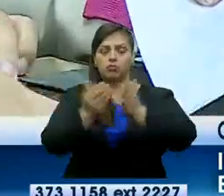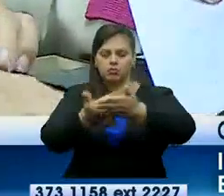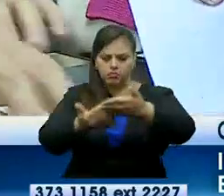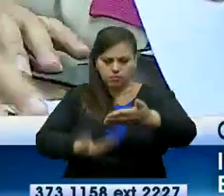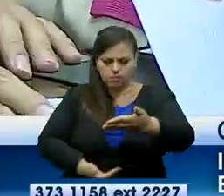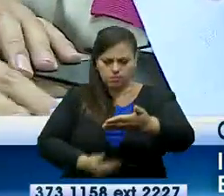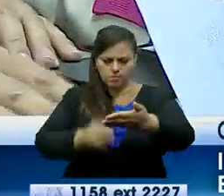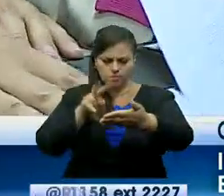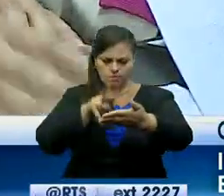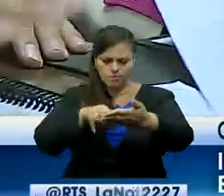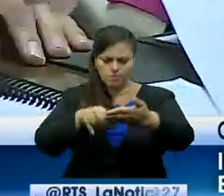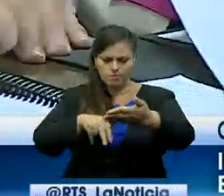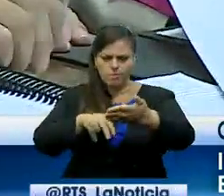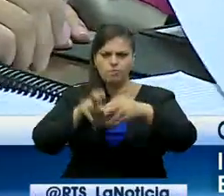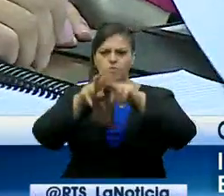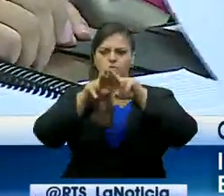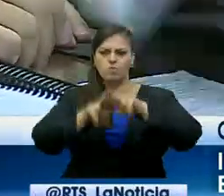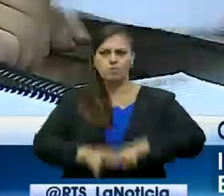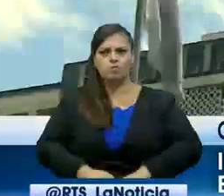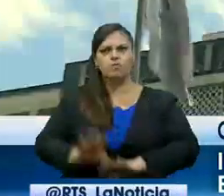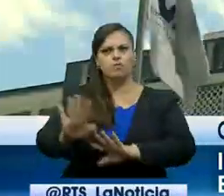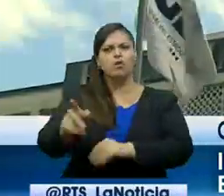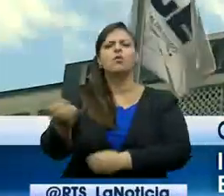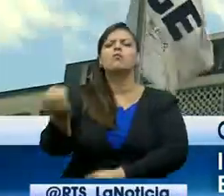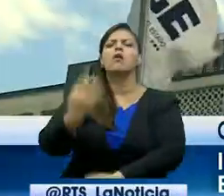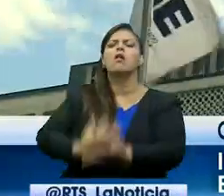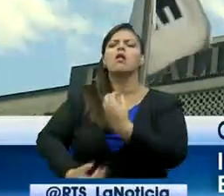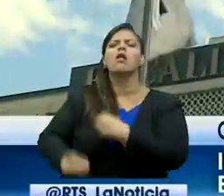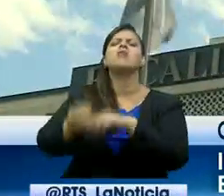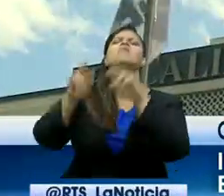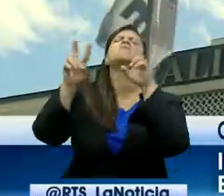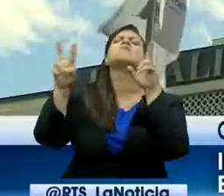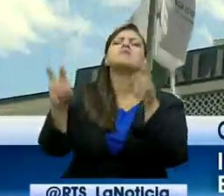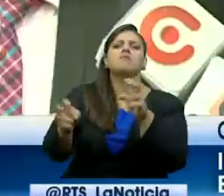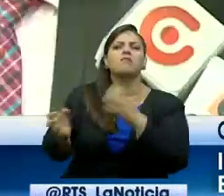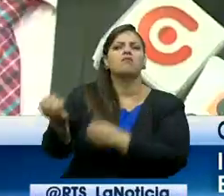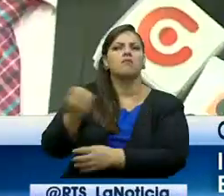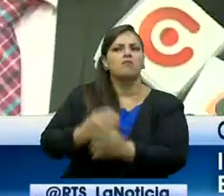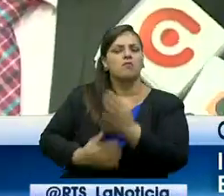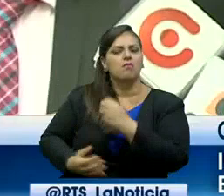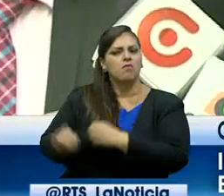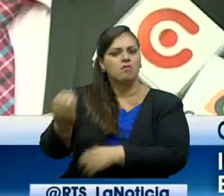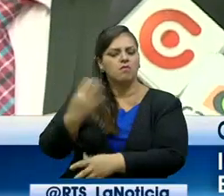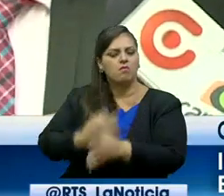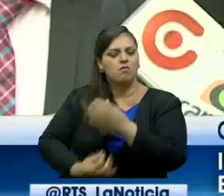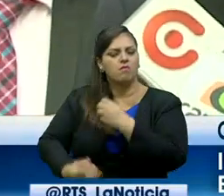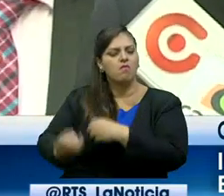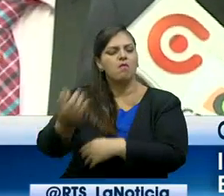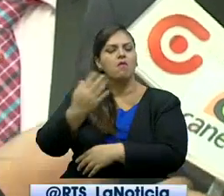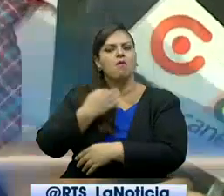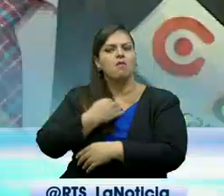de conocer qué tipo de información va a ser entregada, podrá dar una respuesta. Que la cooperación no es